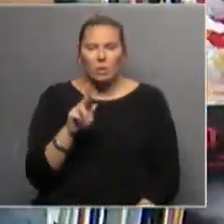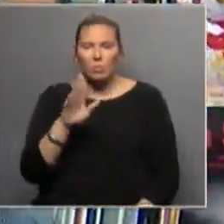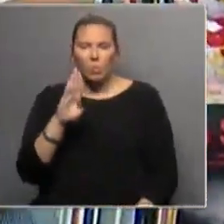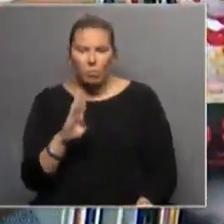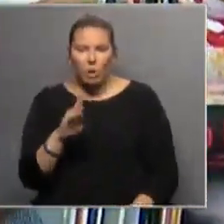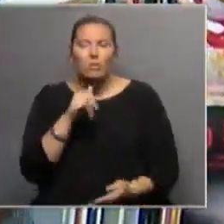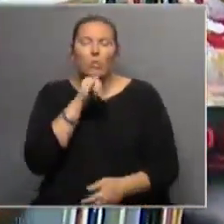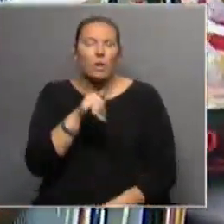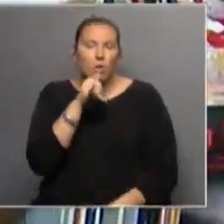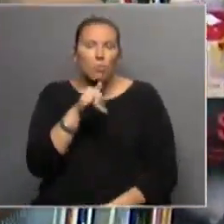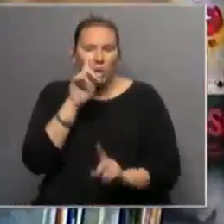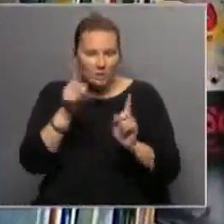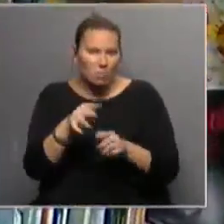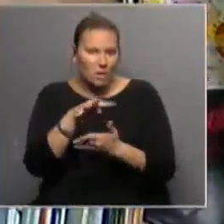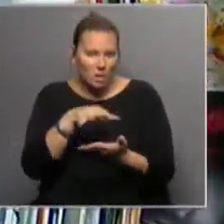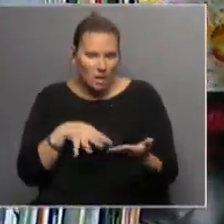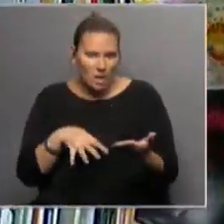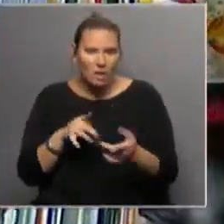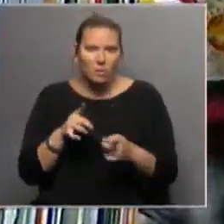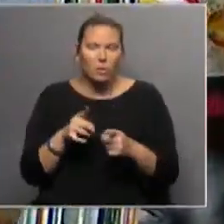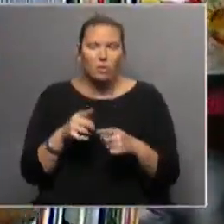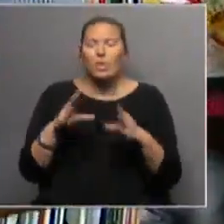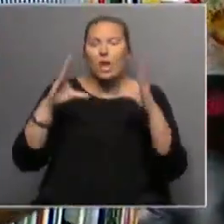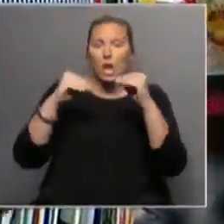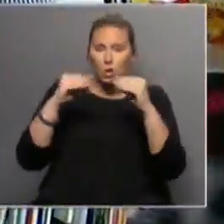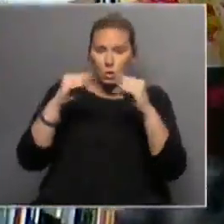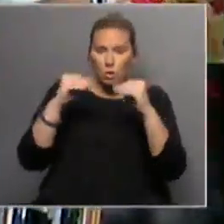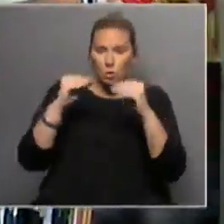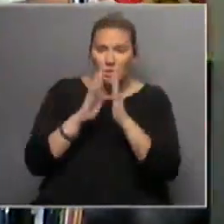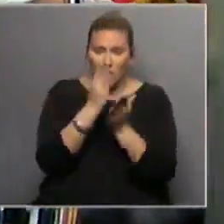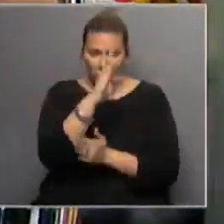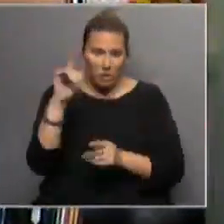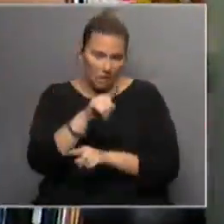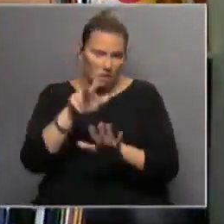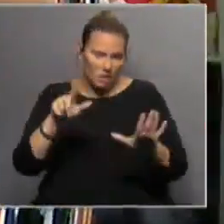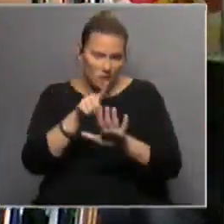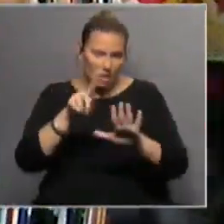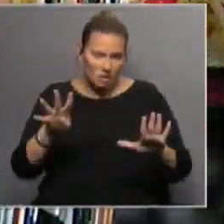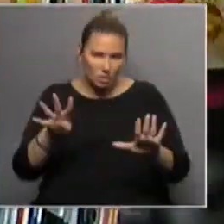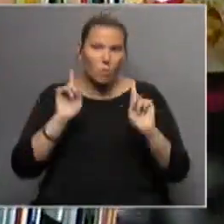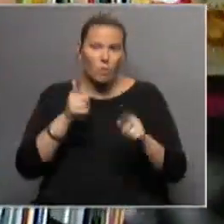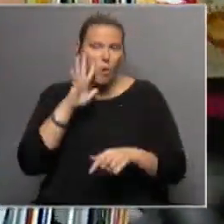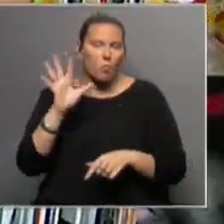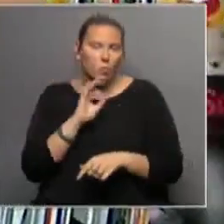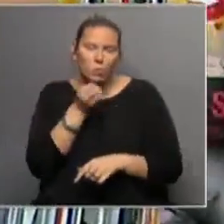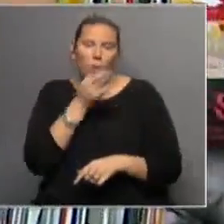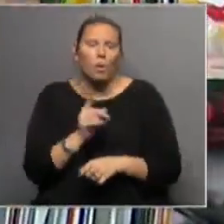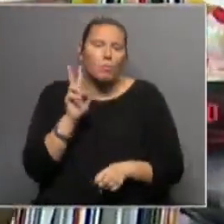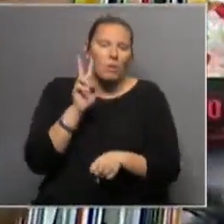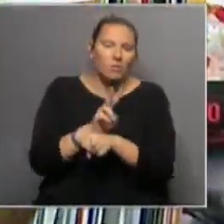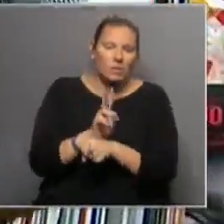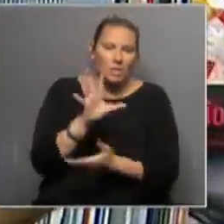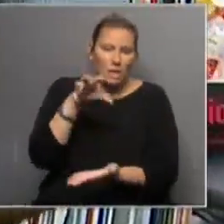Es una novela que les recomendamos también. Así que en el marco de la Noche de las Librerías, el 19. Así que también es una buena oportunidad para visitar el Pocitó